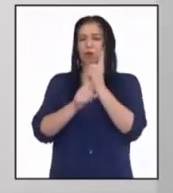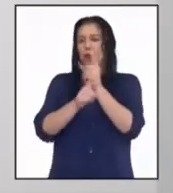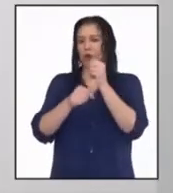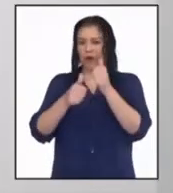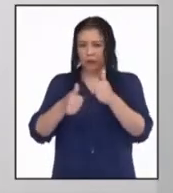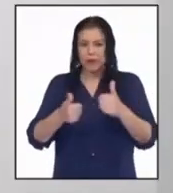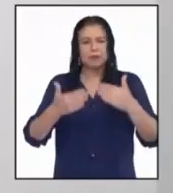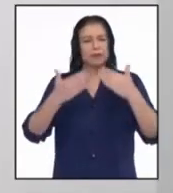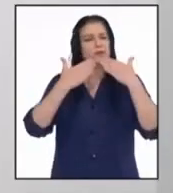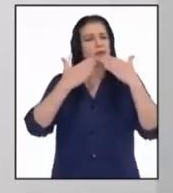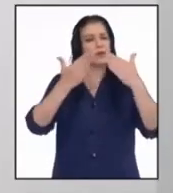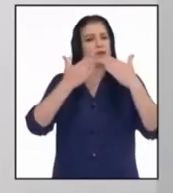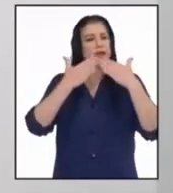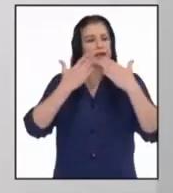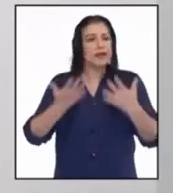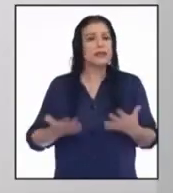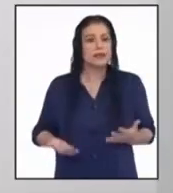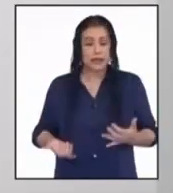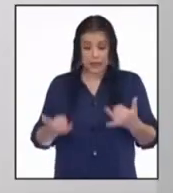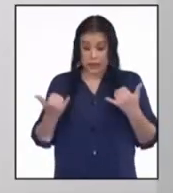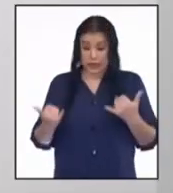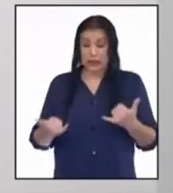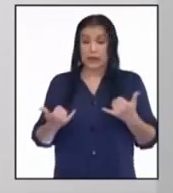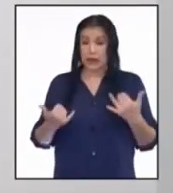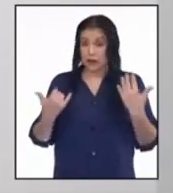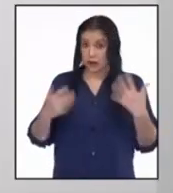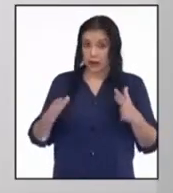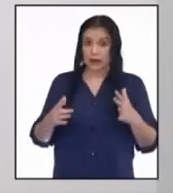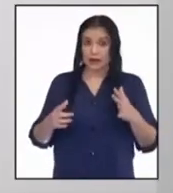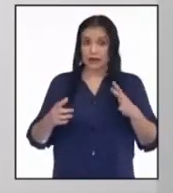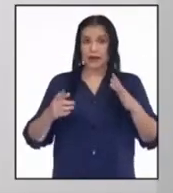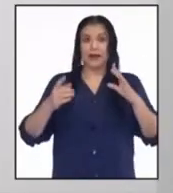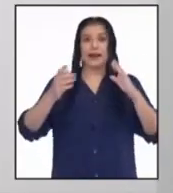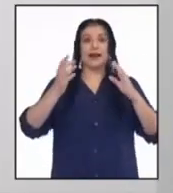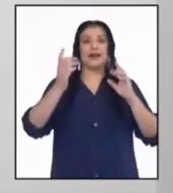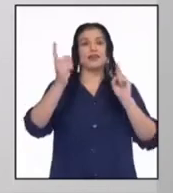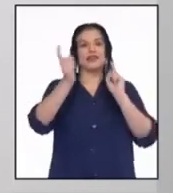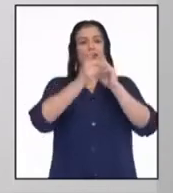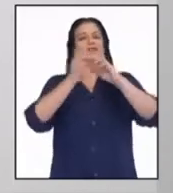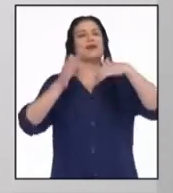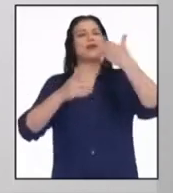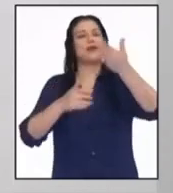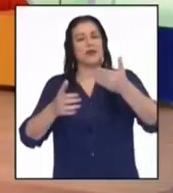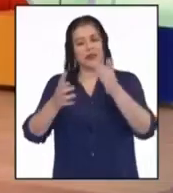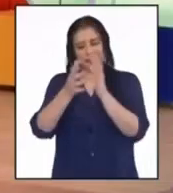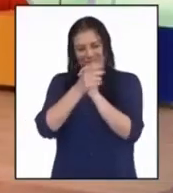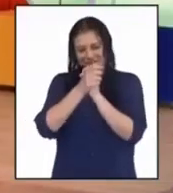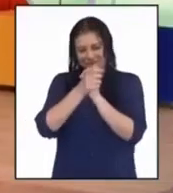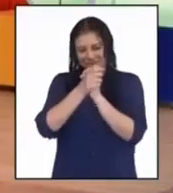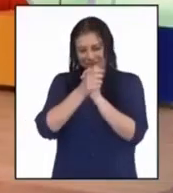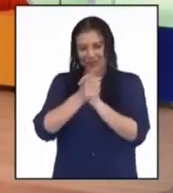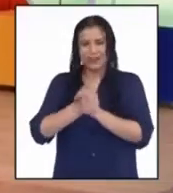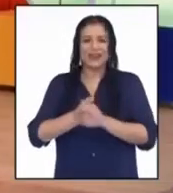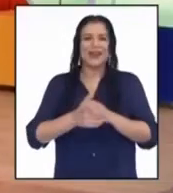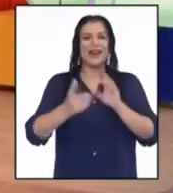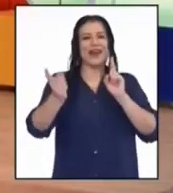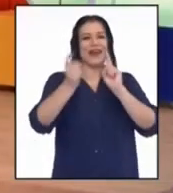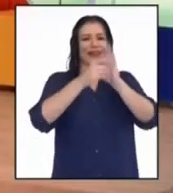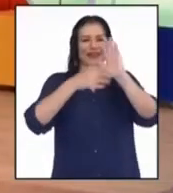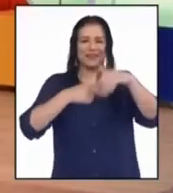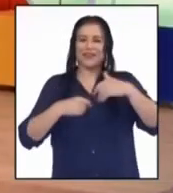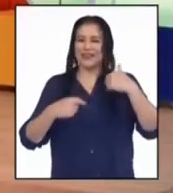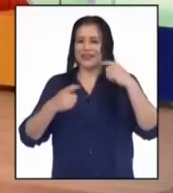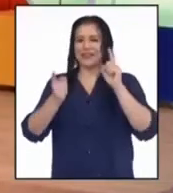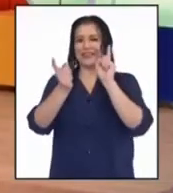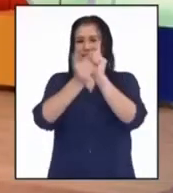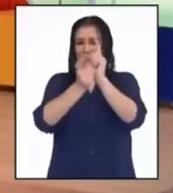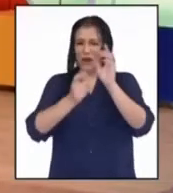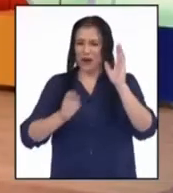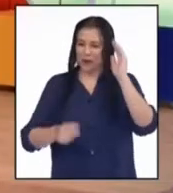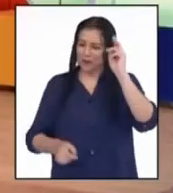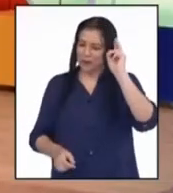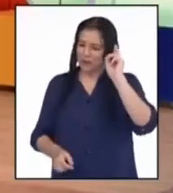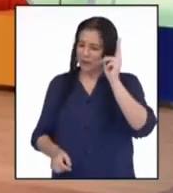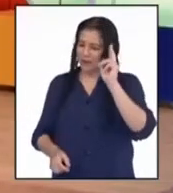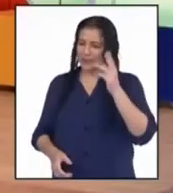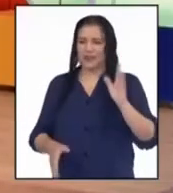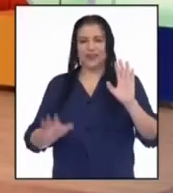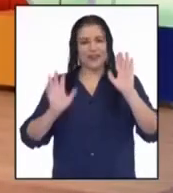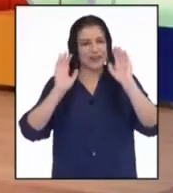Estupendo, muchas gracias. Y ahora sí, hasta luego, jóvenes amigos. ¡Hasta luego,